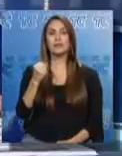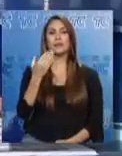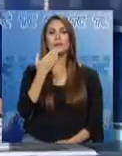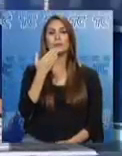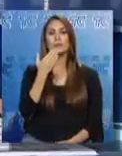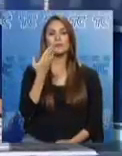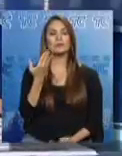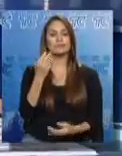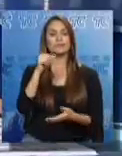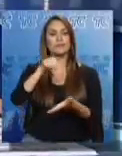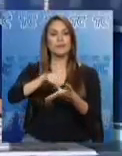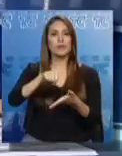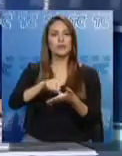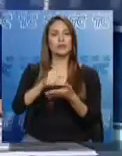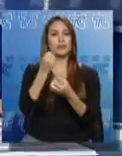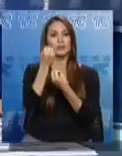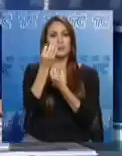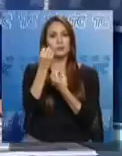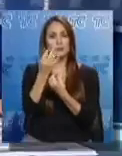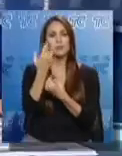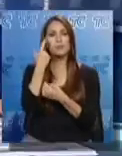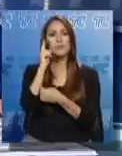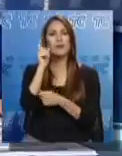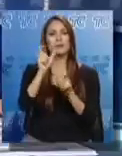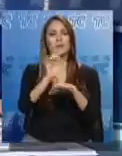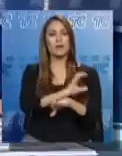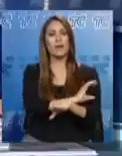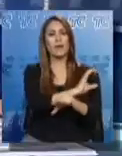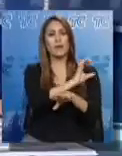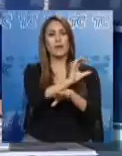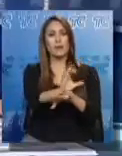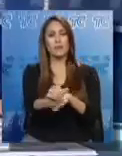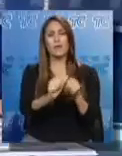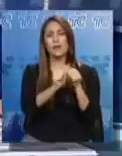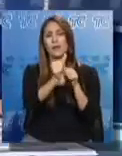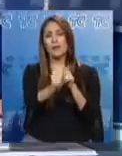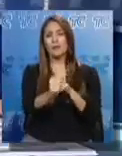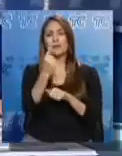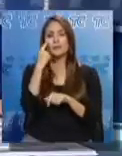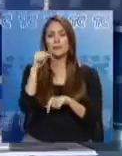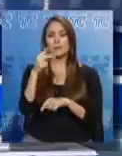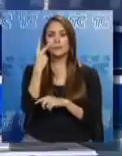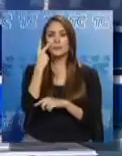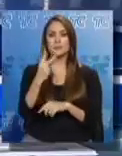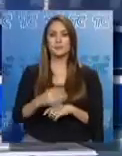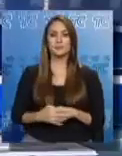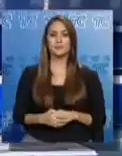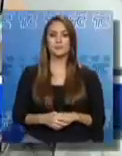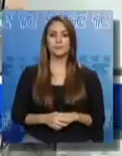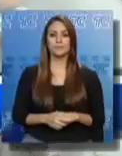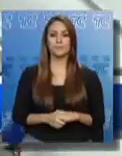infocentros, unos espacios comunitarios destinados a zonas rurales y urbano marginales del país. Vamos a ver.